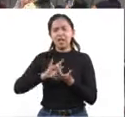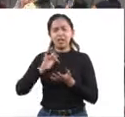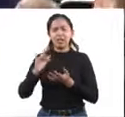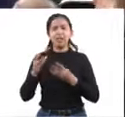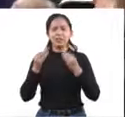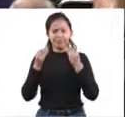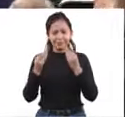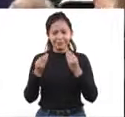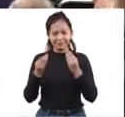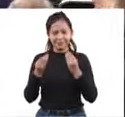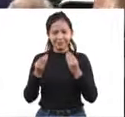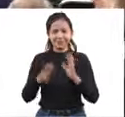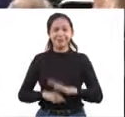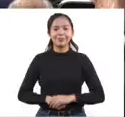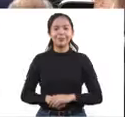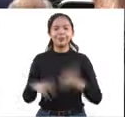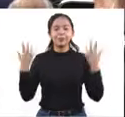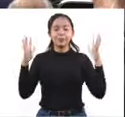doctor.